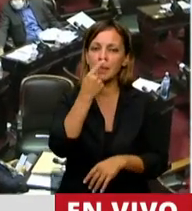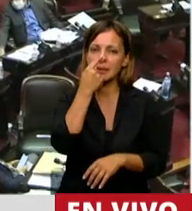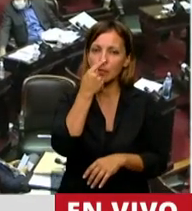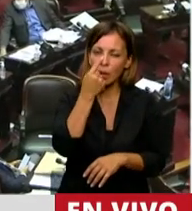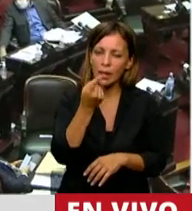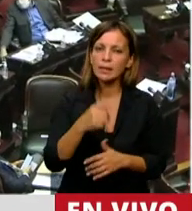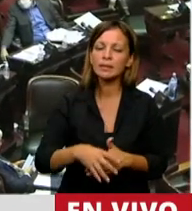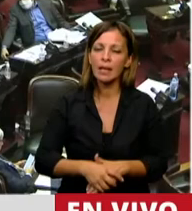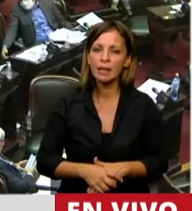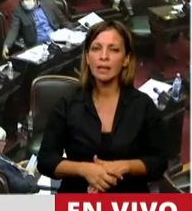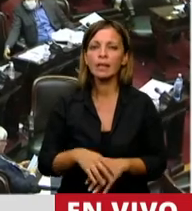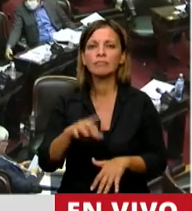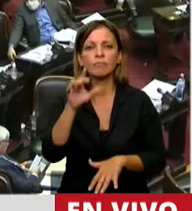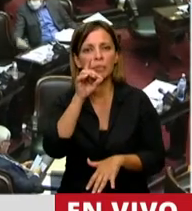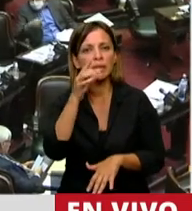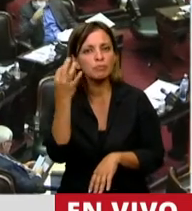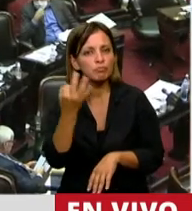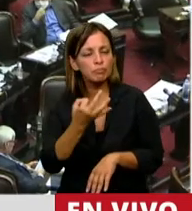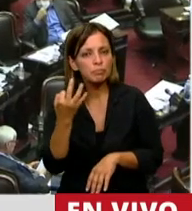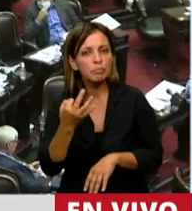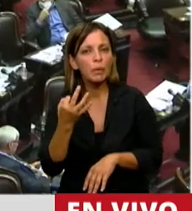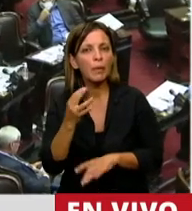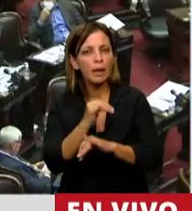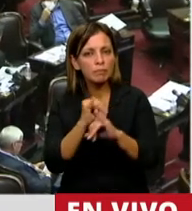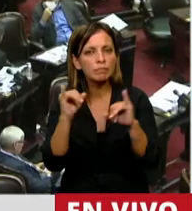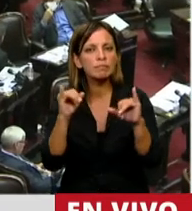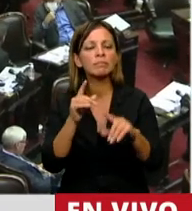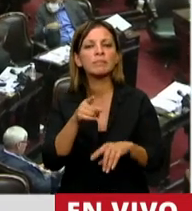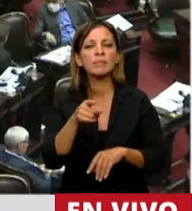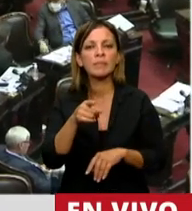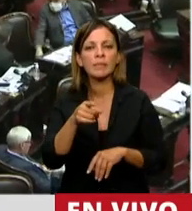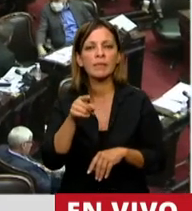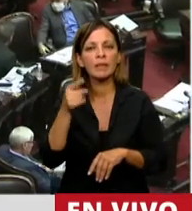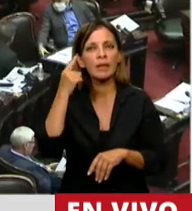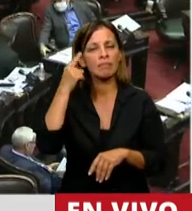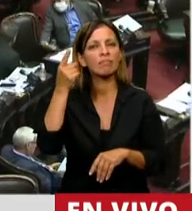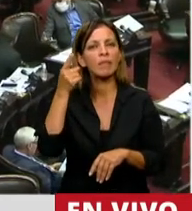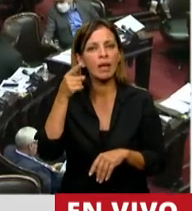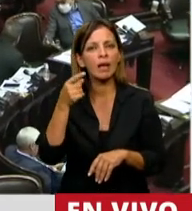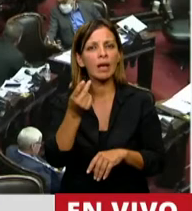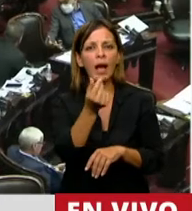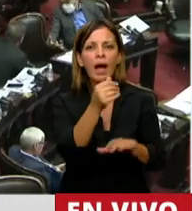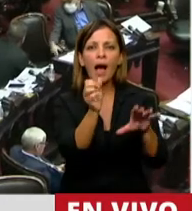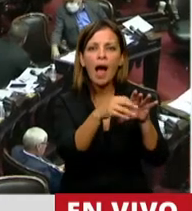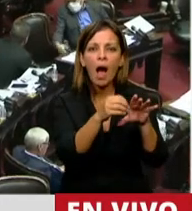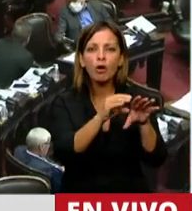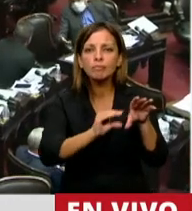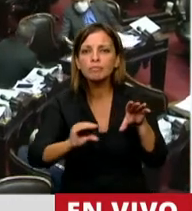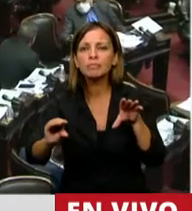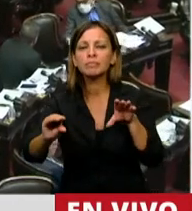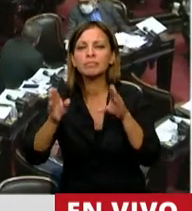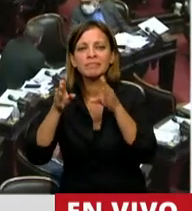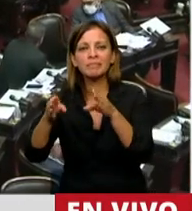interesante o nos parece bueno resaltar esta idea de movilizar ahorros hacia la actividad de la